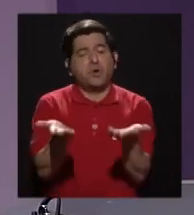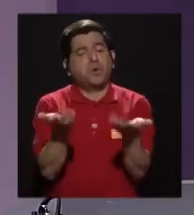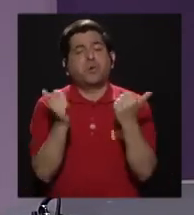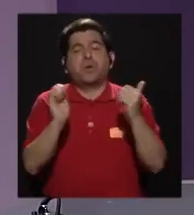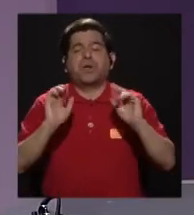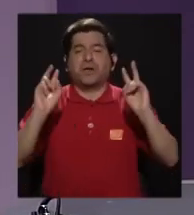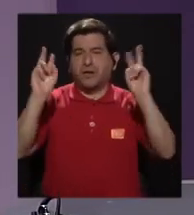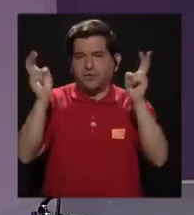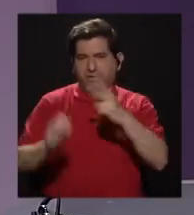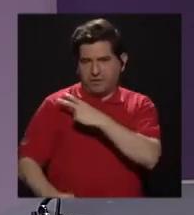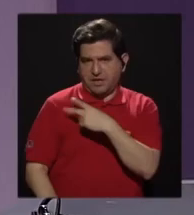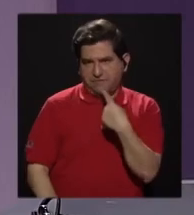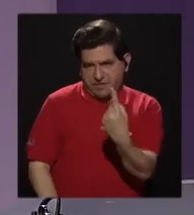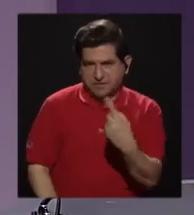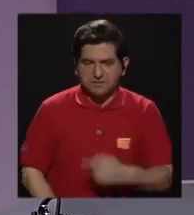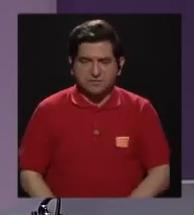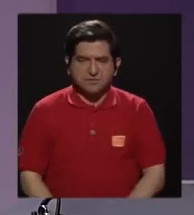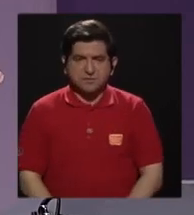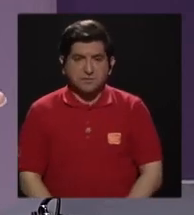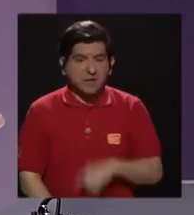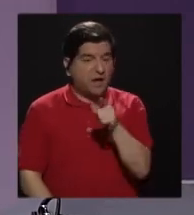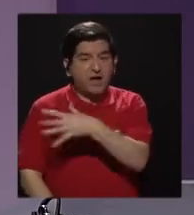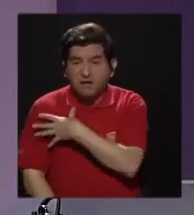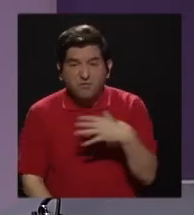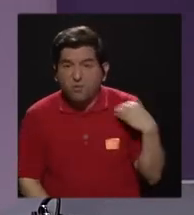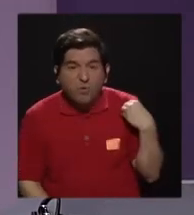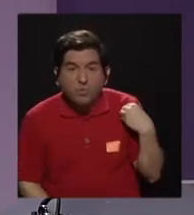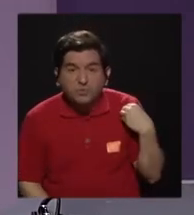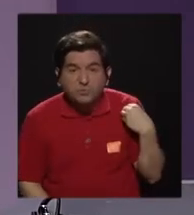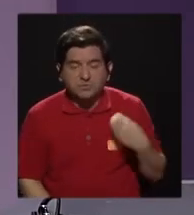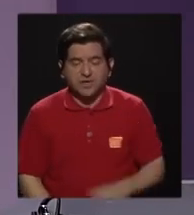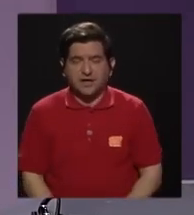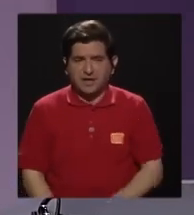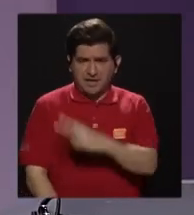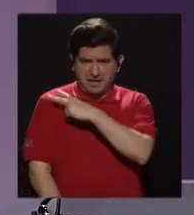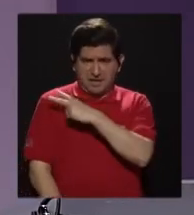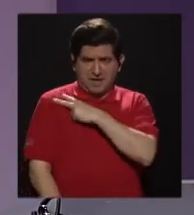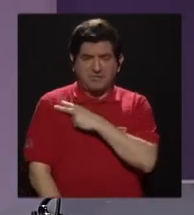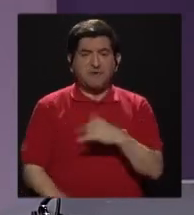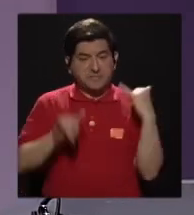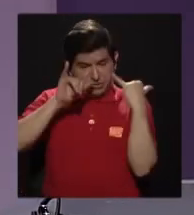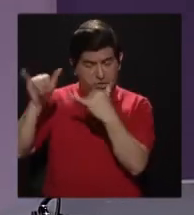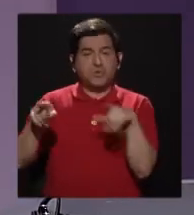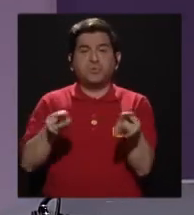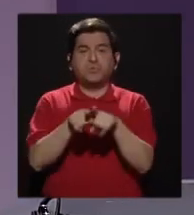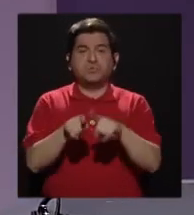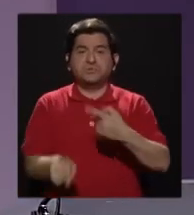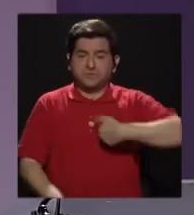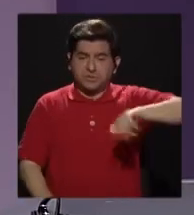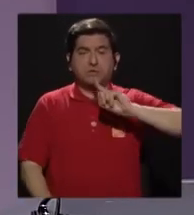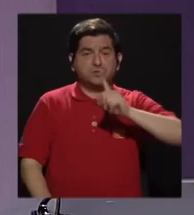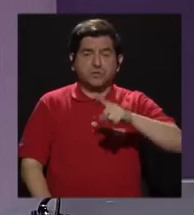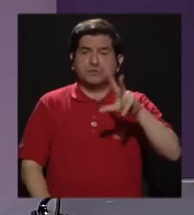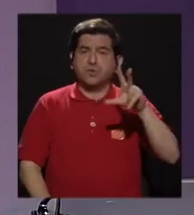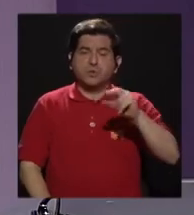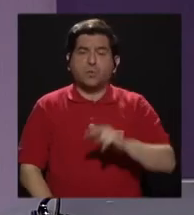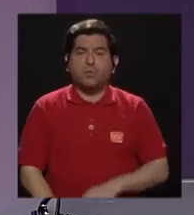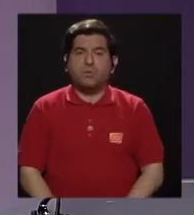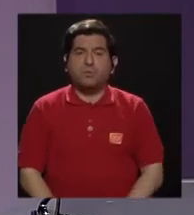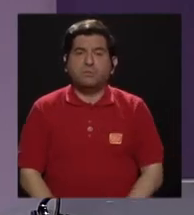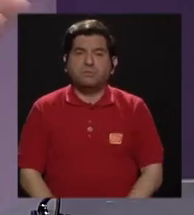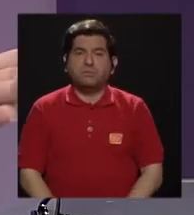quiera, y vos y si no te gusta, yo, porque hay patronas que hasta denuncian. Uh-huh. Nosotras le hemos dicho, no,